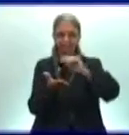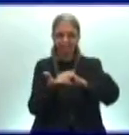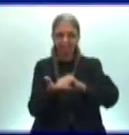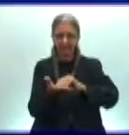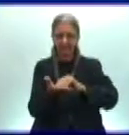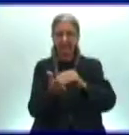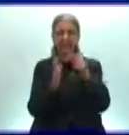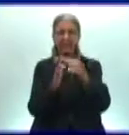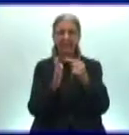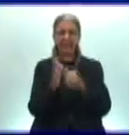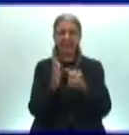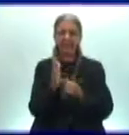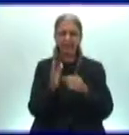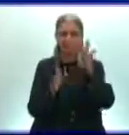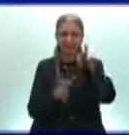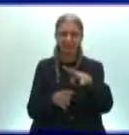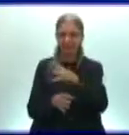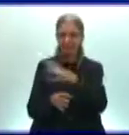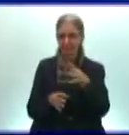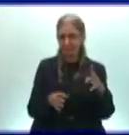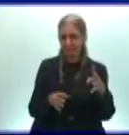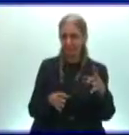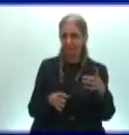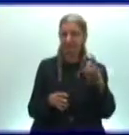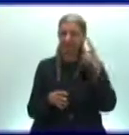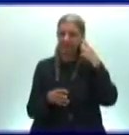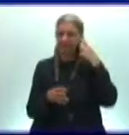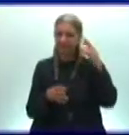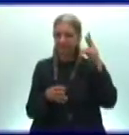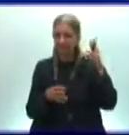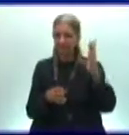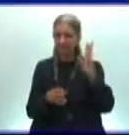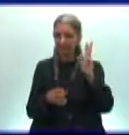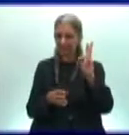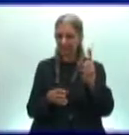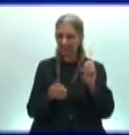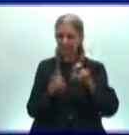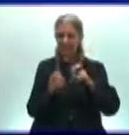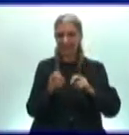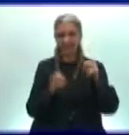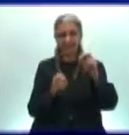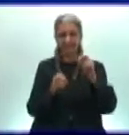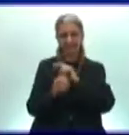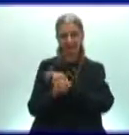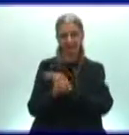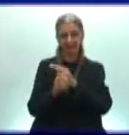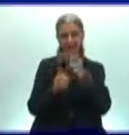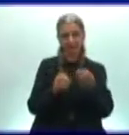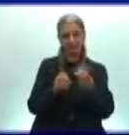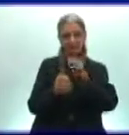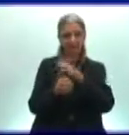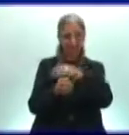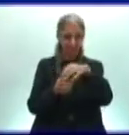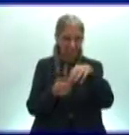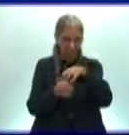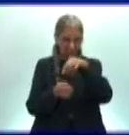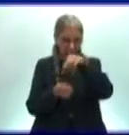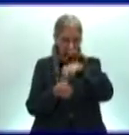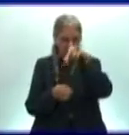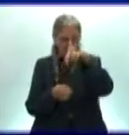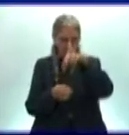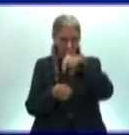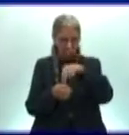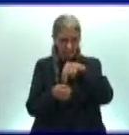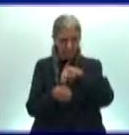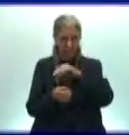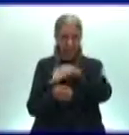en la tabla periódica. Recuerden que la cantidad de niveles de energía coincide con el número del